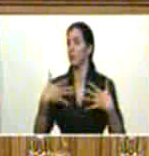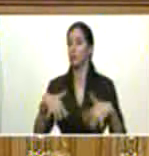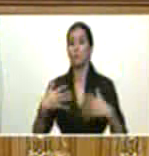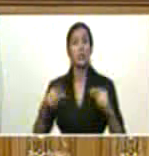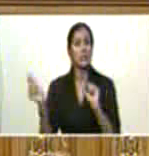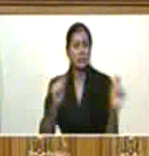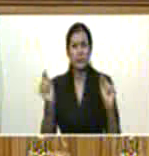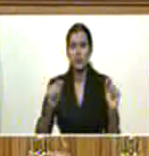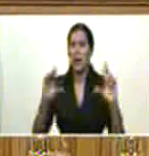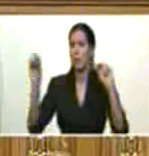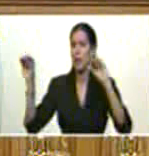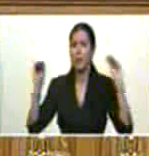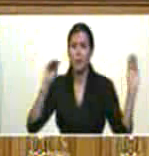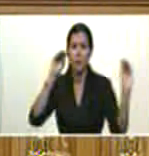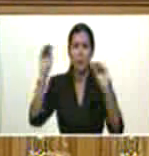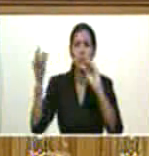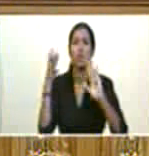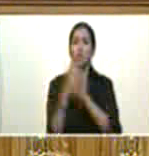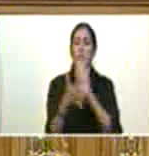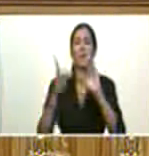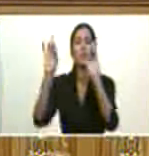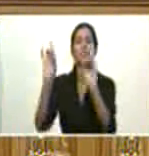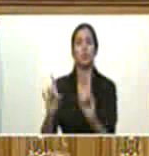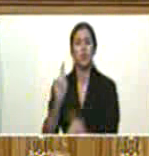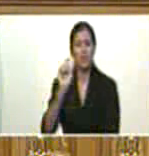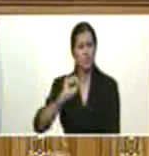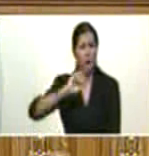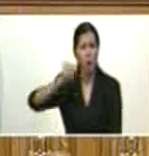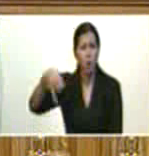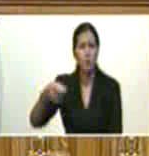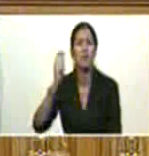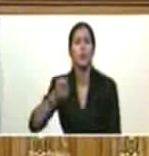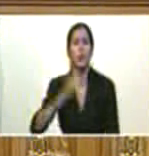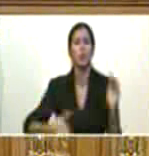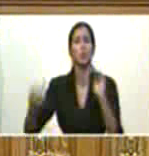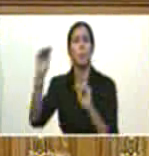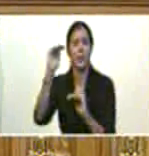dado sobre la decisión del Tribunal Supremo de Justicia.